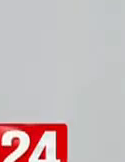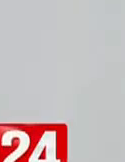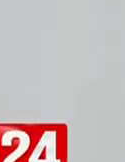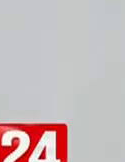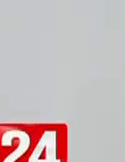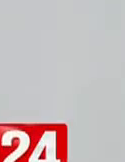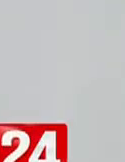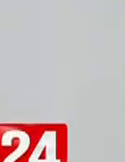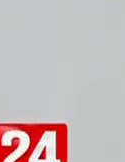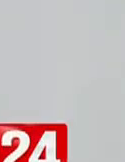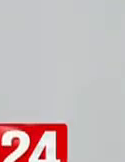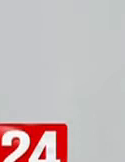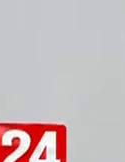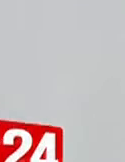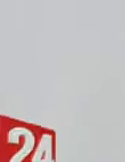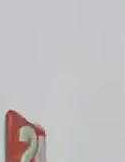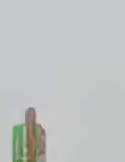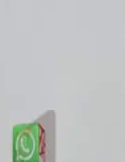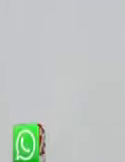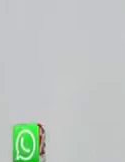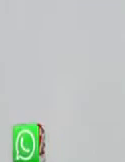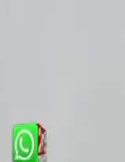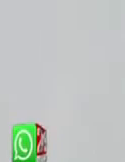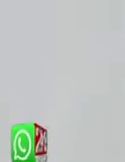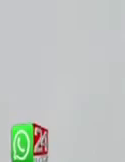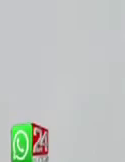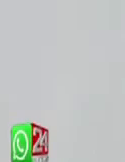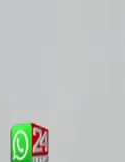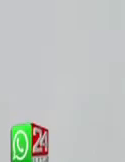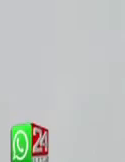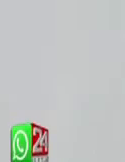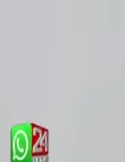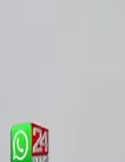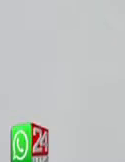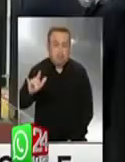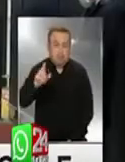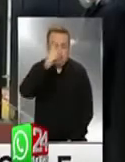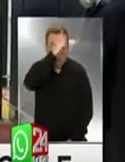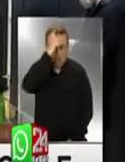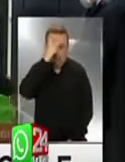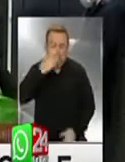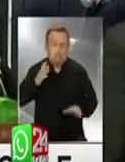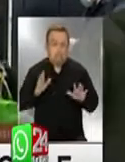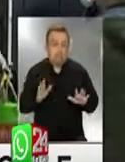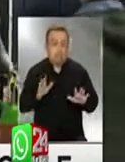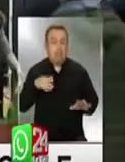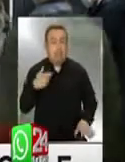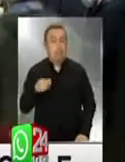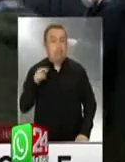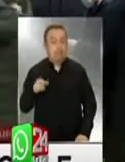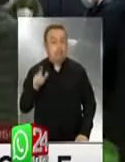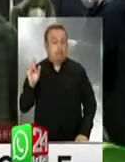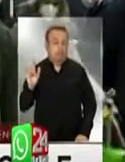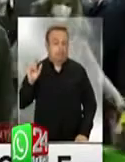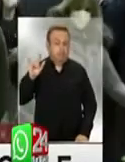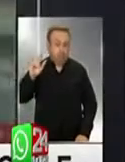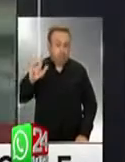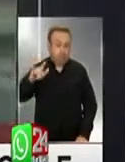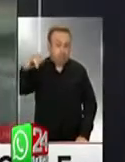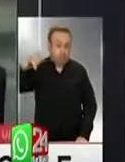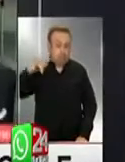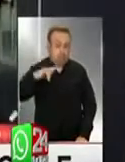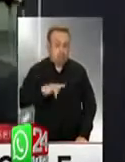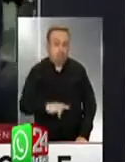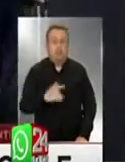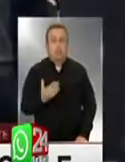para poder hacer una vigilancia estricta de seguimiento de sus contactos. Y es que si bien no está comprobado que la nueva